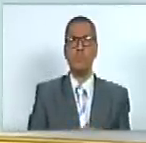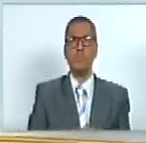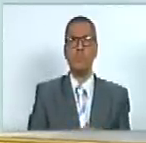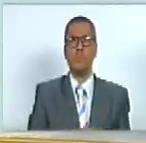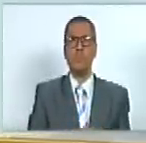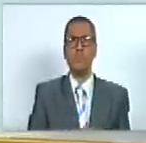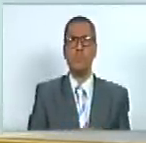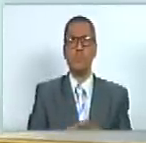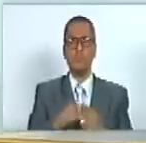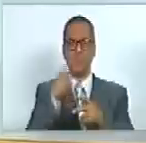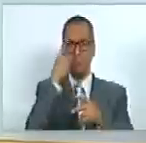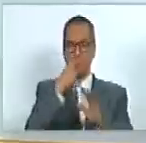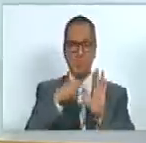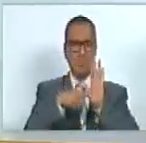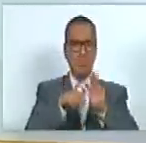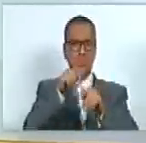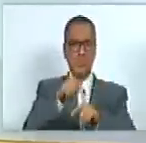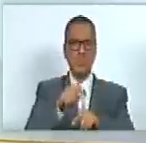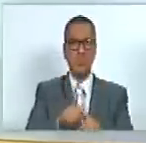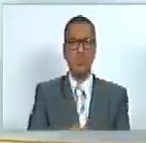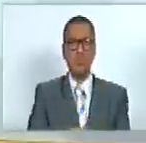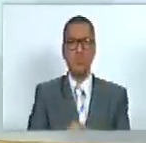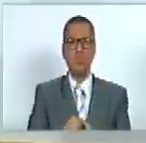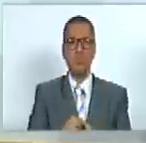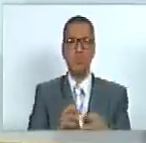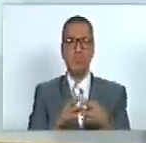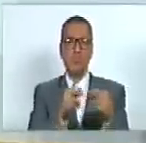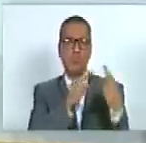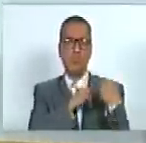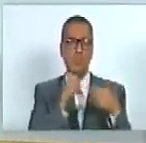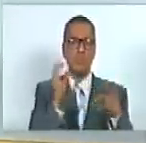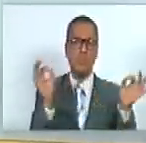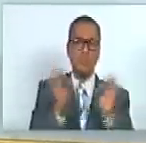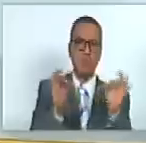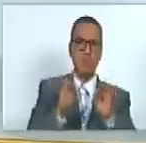de descaro, de irresponsabilidad,